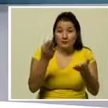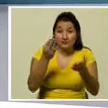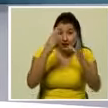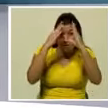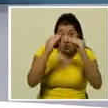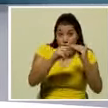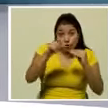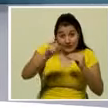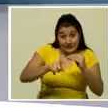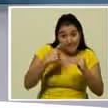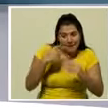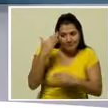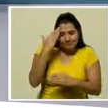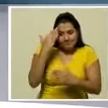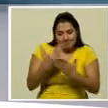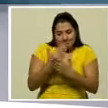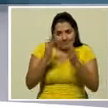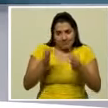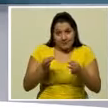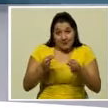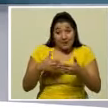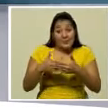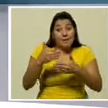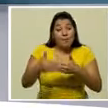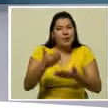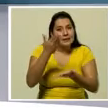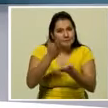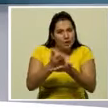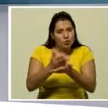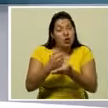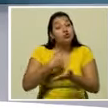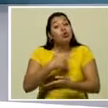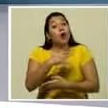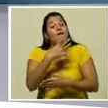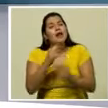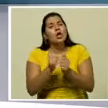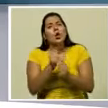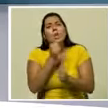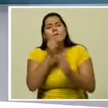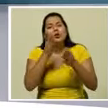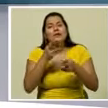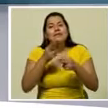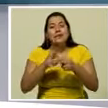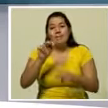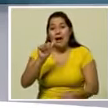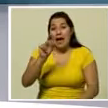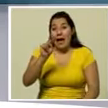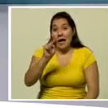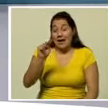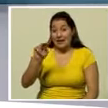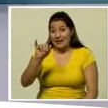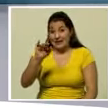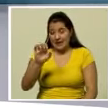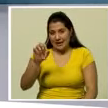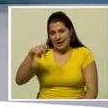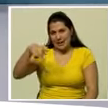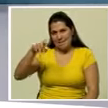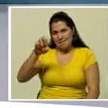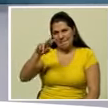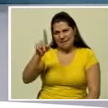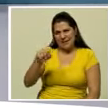estar actualizados. Al regreso de la pausa, voy a conversar con la periodista Ani Pérez para analizar la